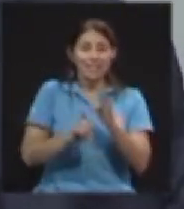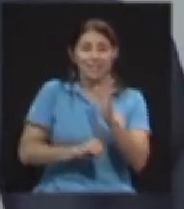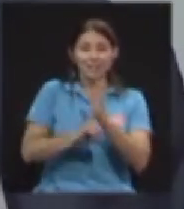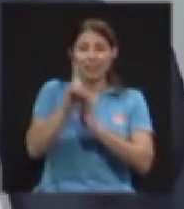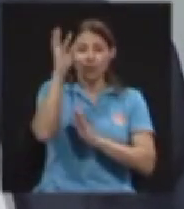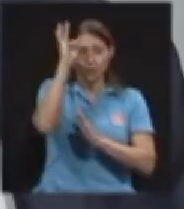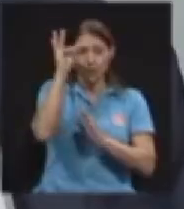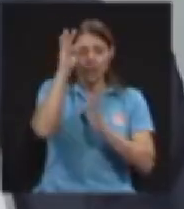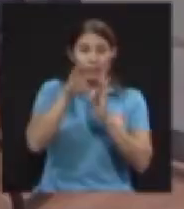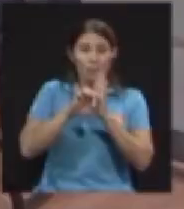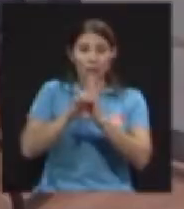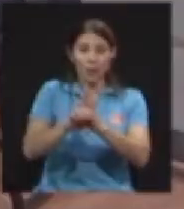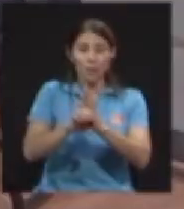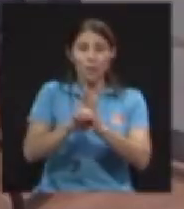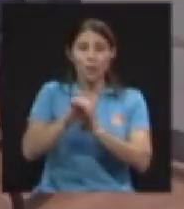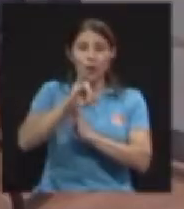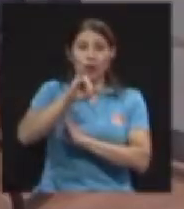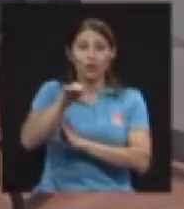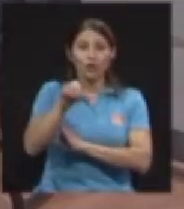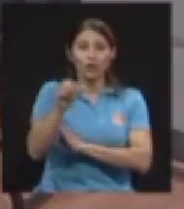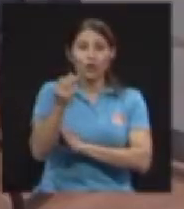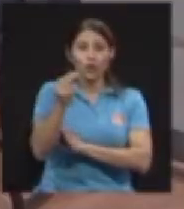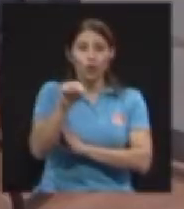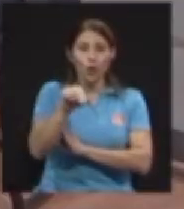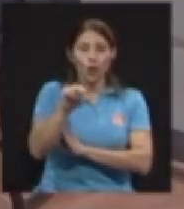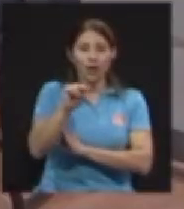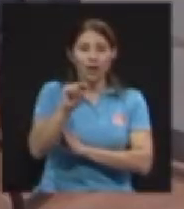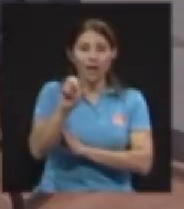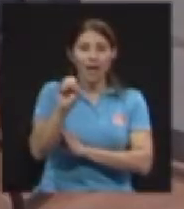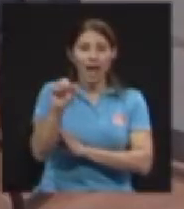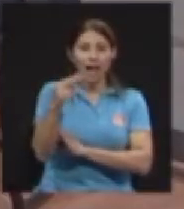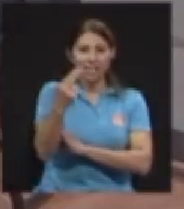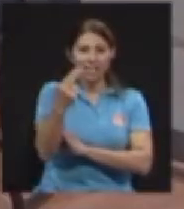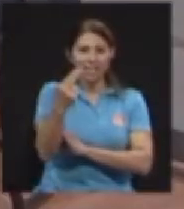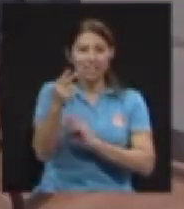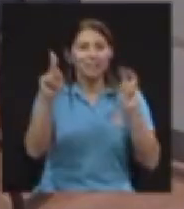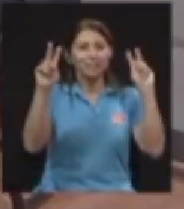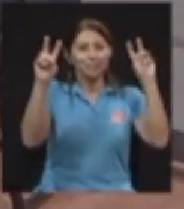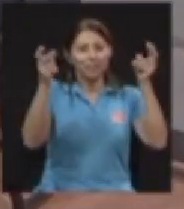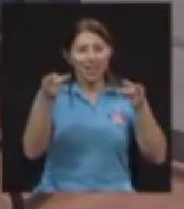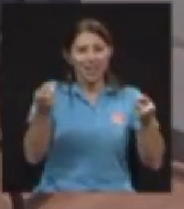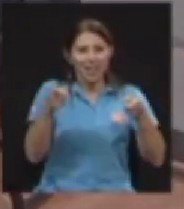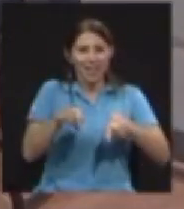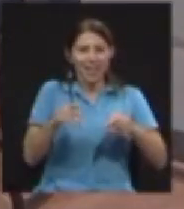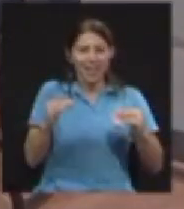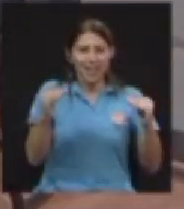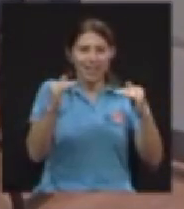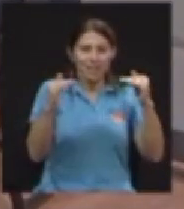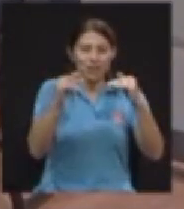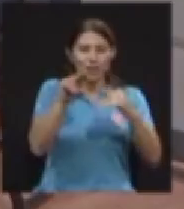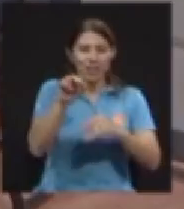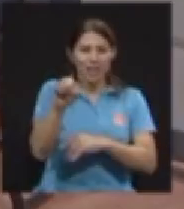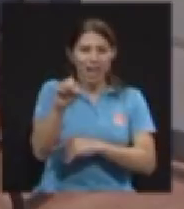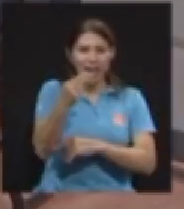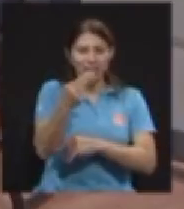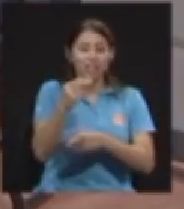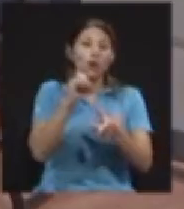el caso del equilibrio de Nash, en el caso de Tirol, tienen aplicaciones que ellos jamás se pudieron haber dimensionado que puedan llegar a ser tan